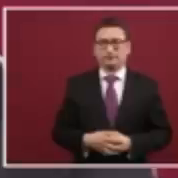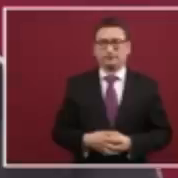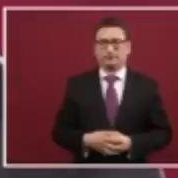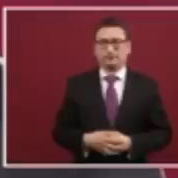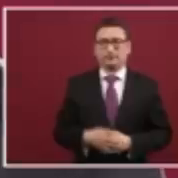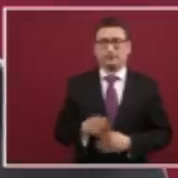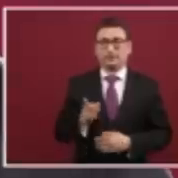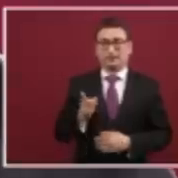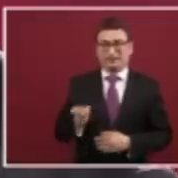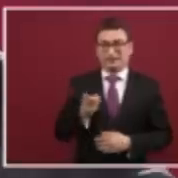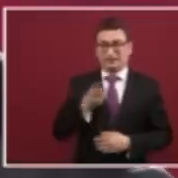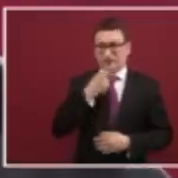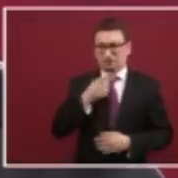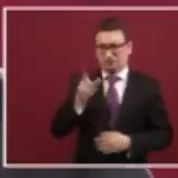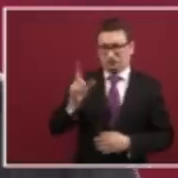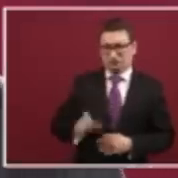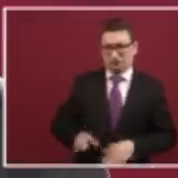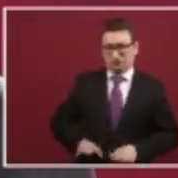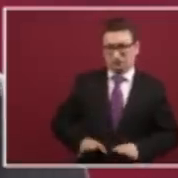mejores